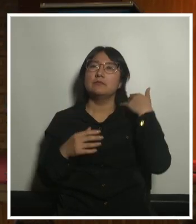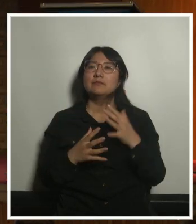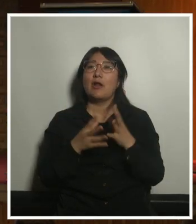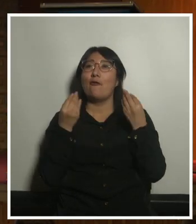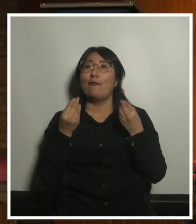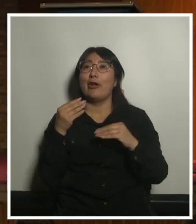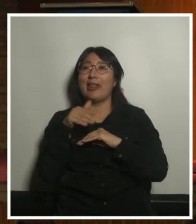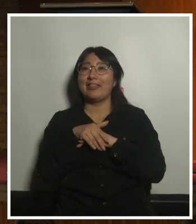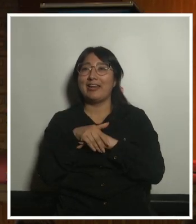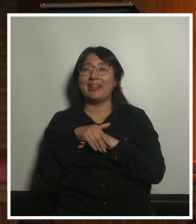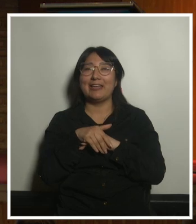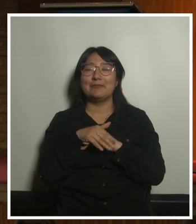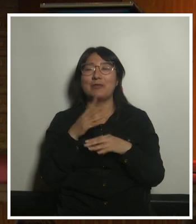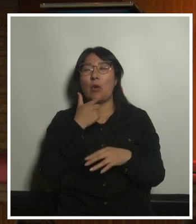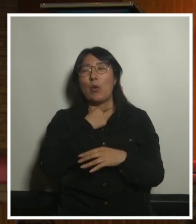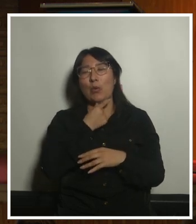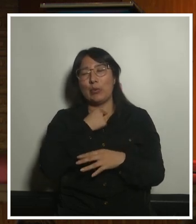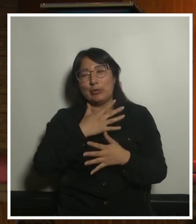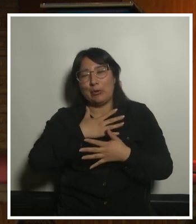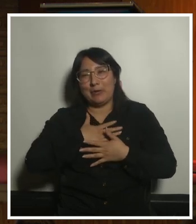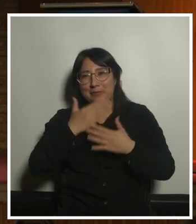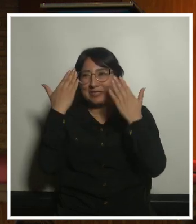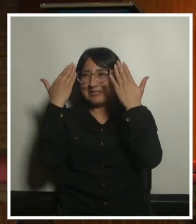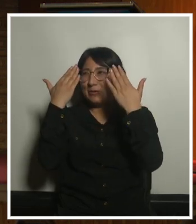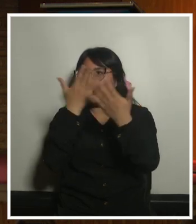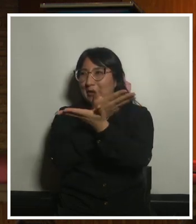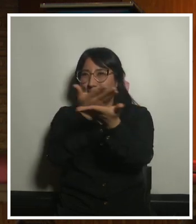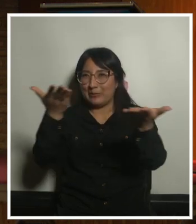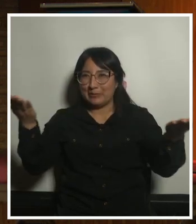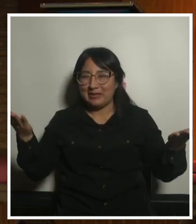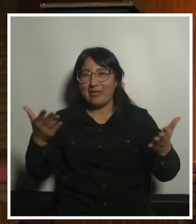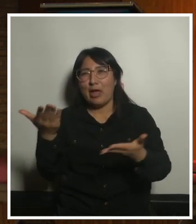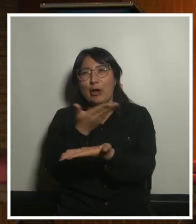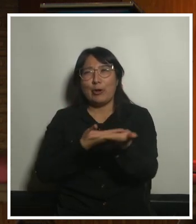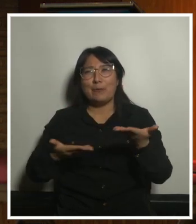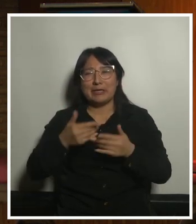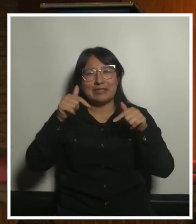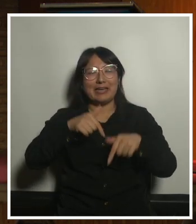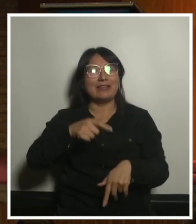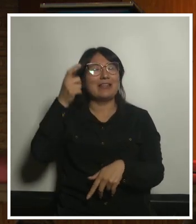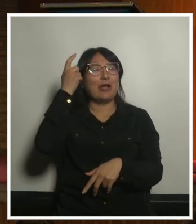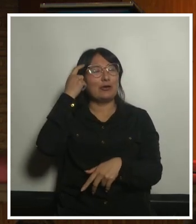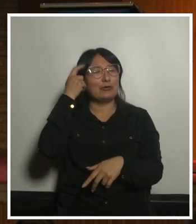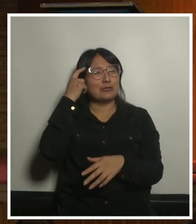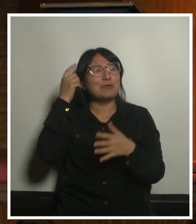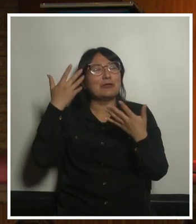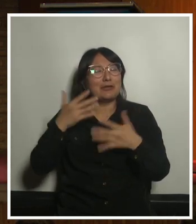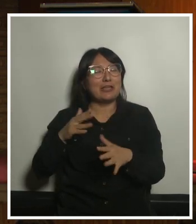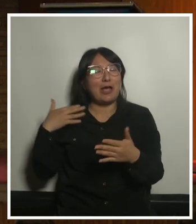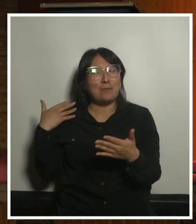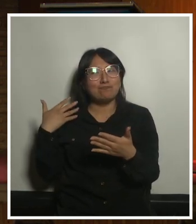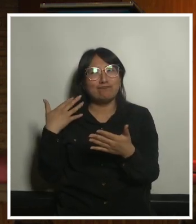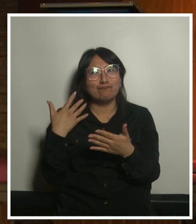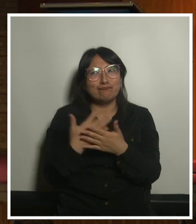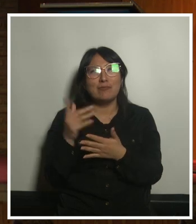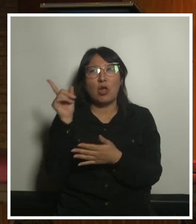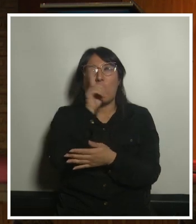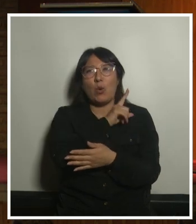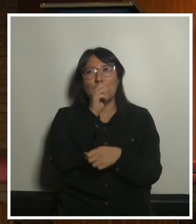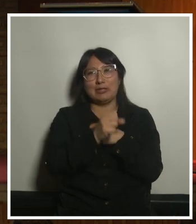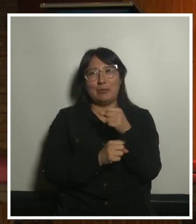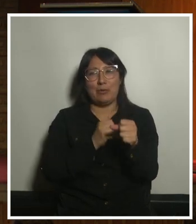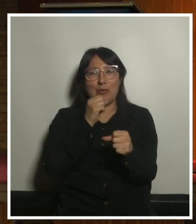Buenas tardes. Es un gusto saludarlos a todos y compartir este conocimiento que hemos ido generando durante los últimos